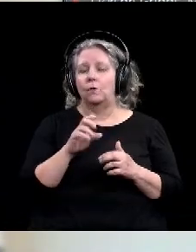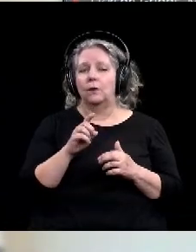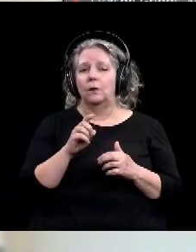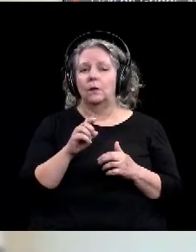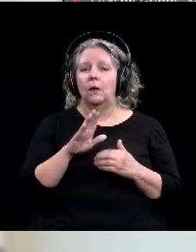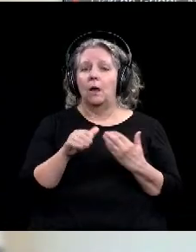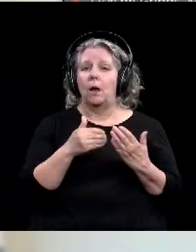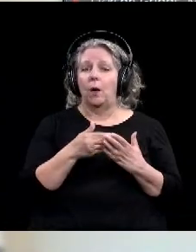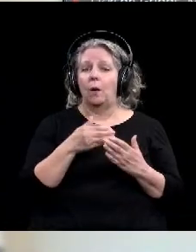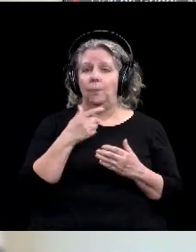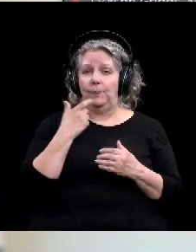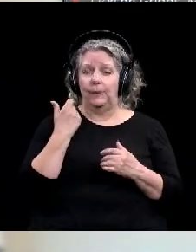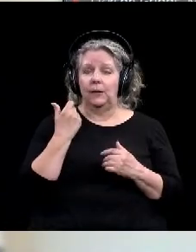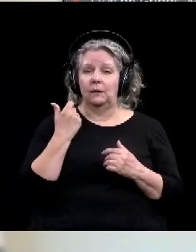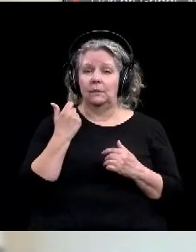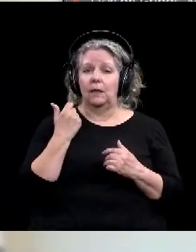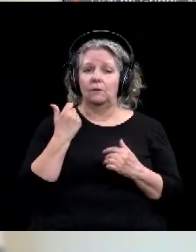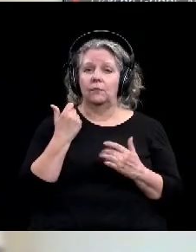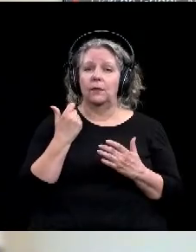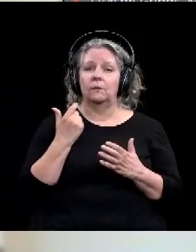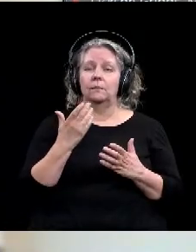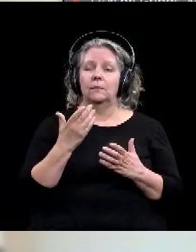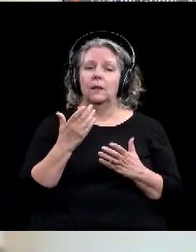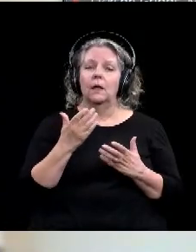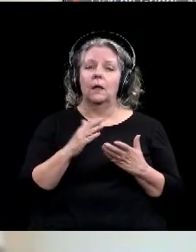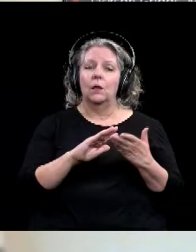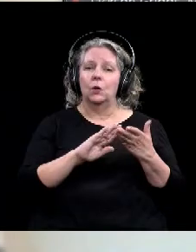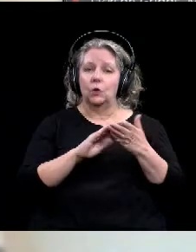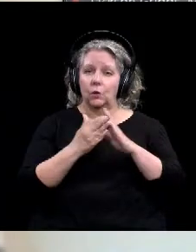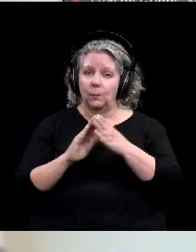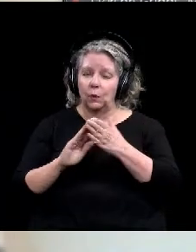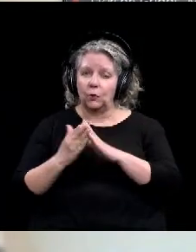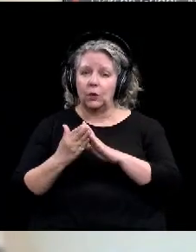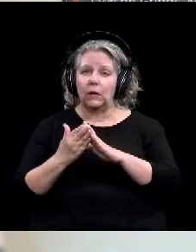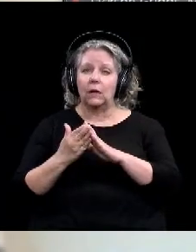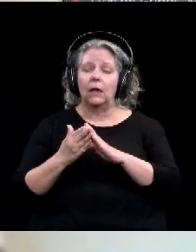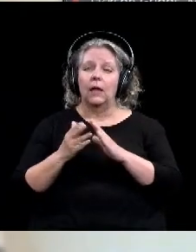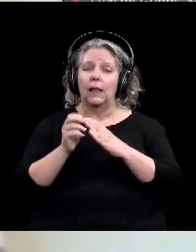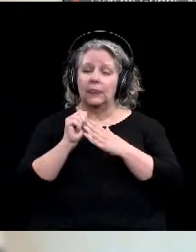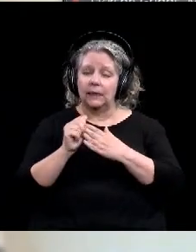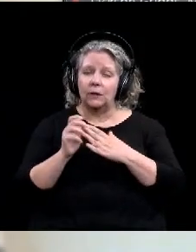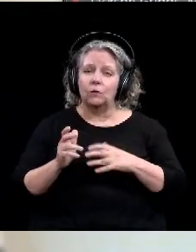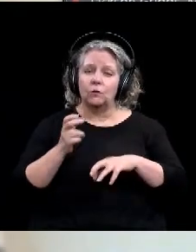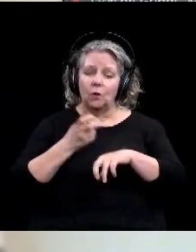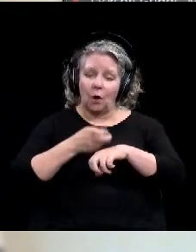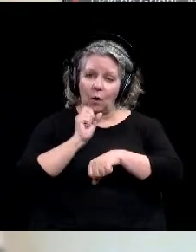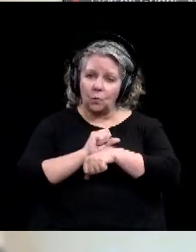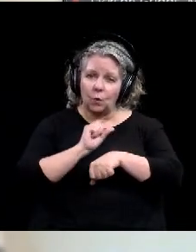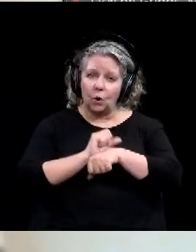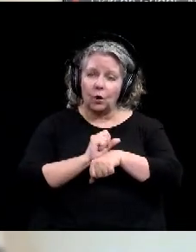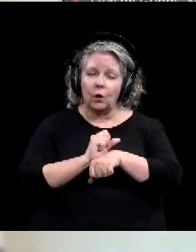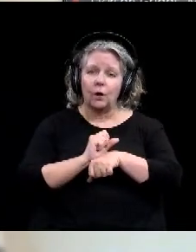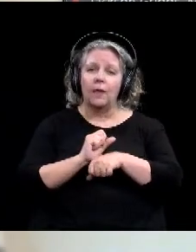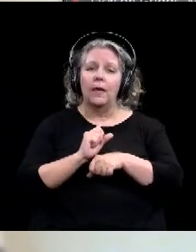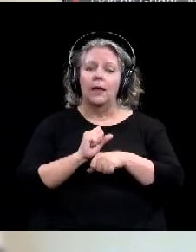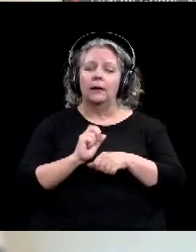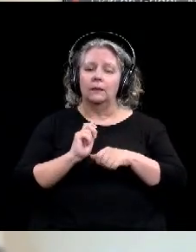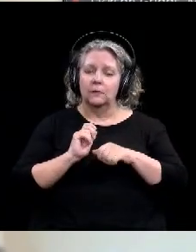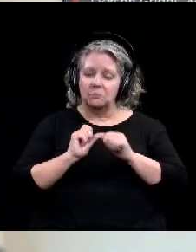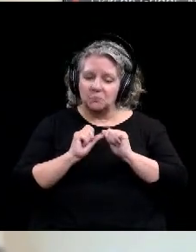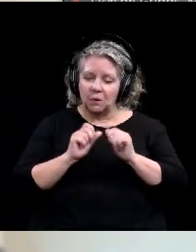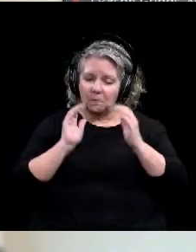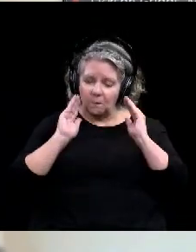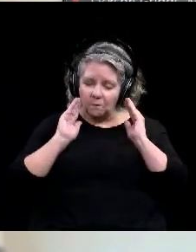el trabajo duro que nuestra comunidad nuestros líderes se han enfocado en nuestras metas